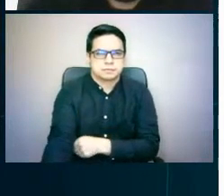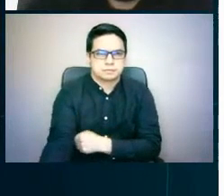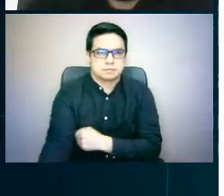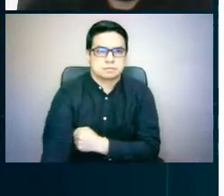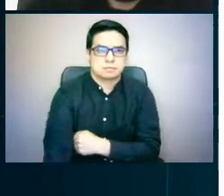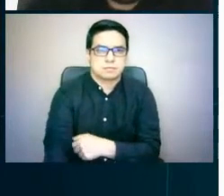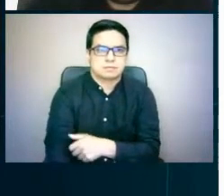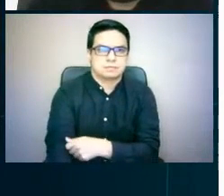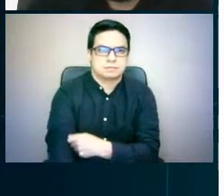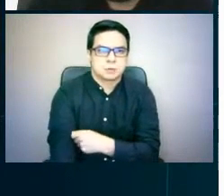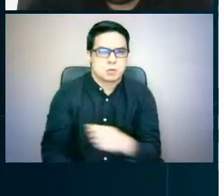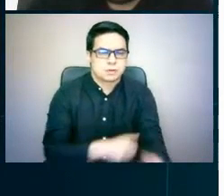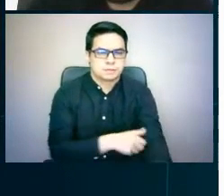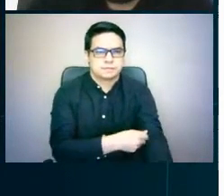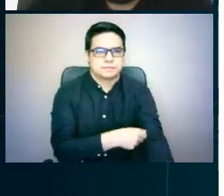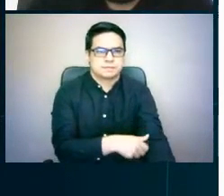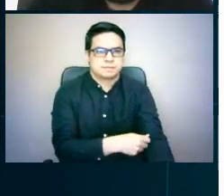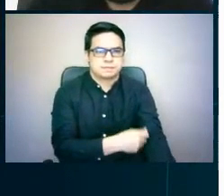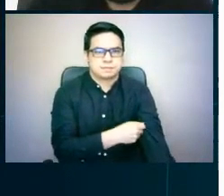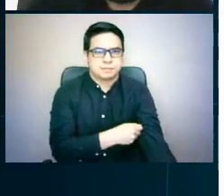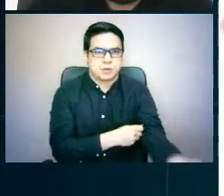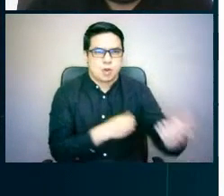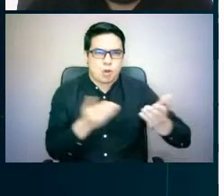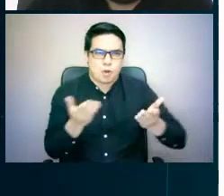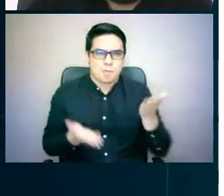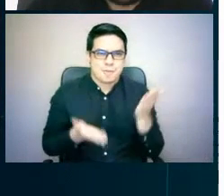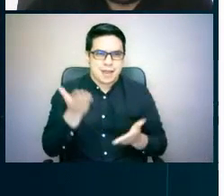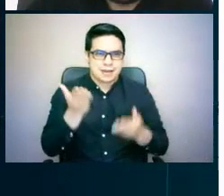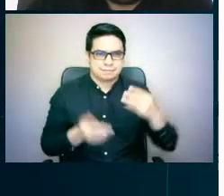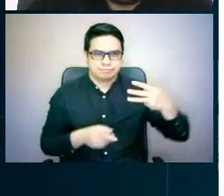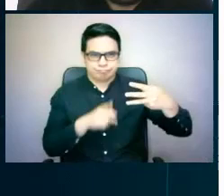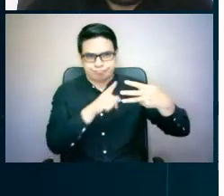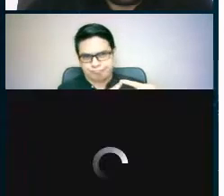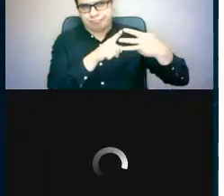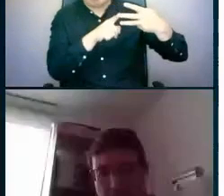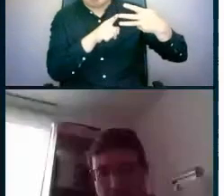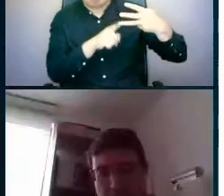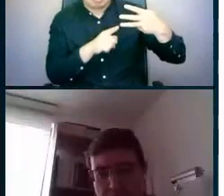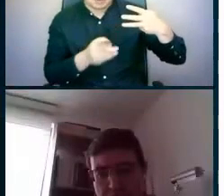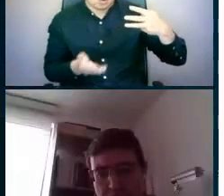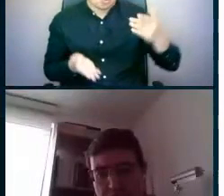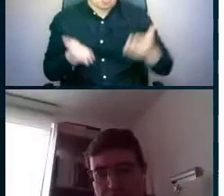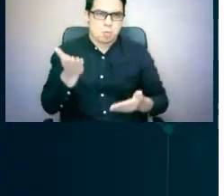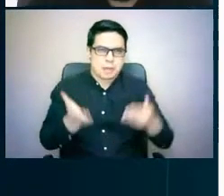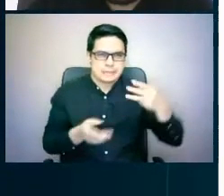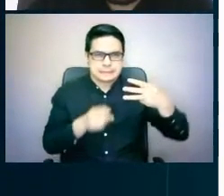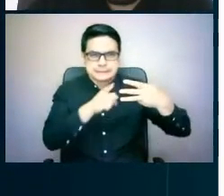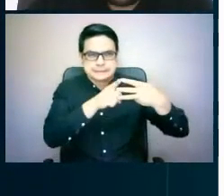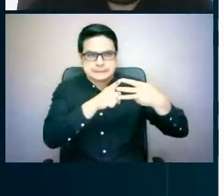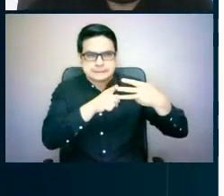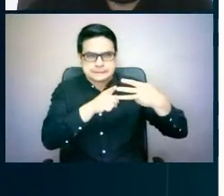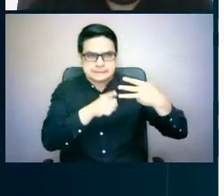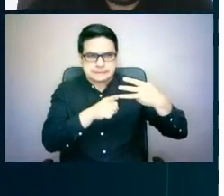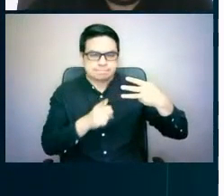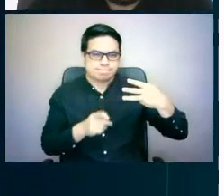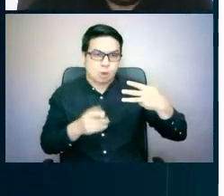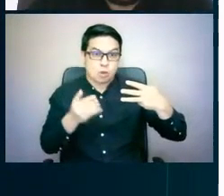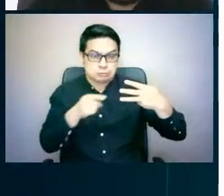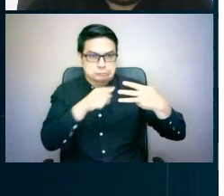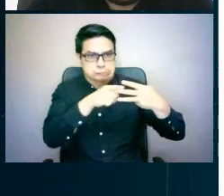los tres grandes fabricantes que les menciono que son los que más a la vanguardia están en este